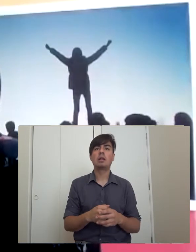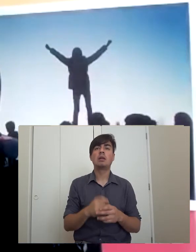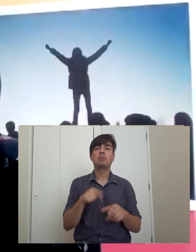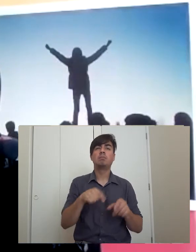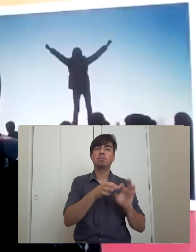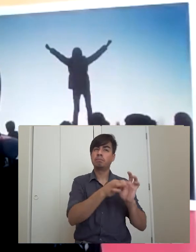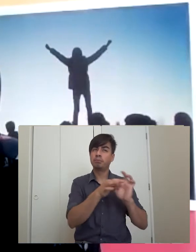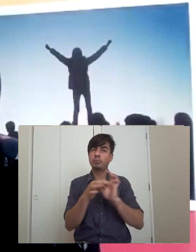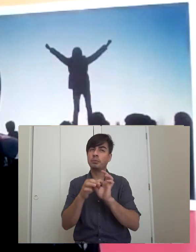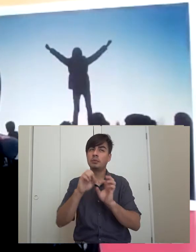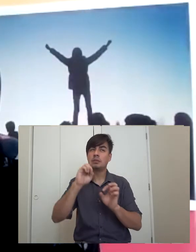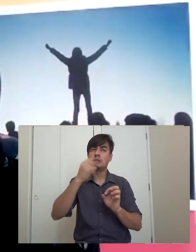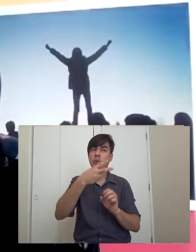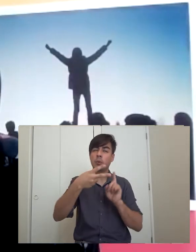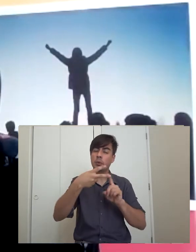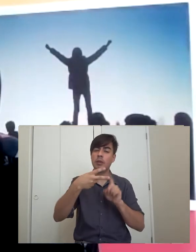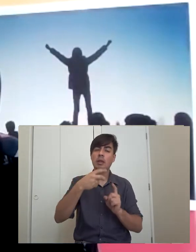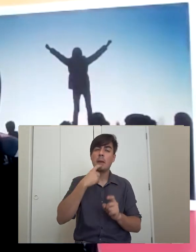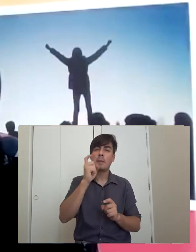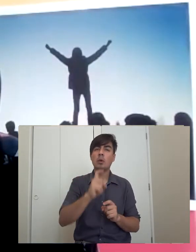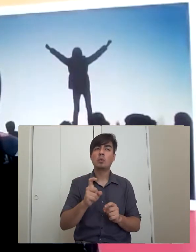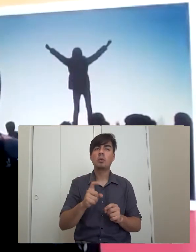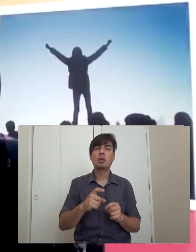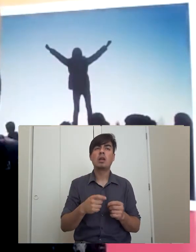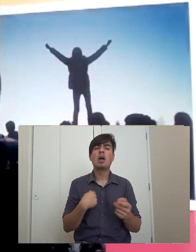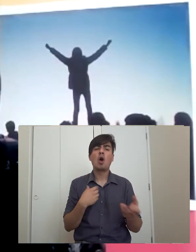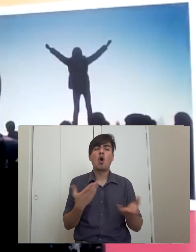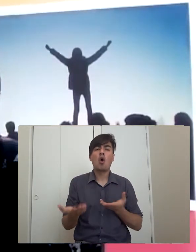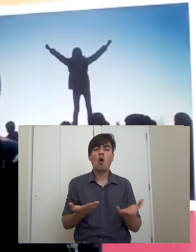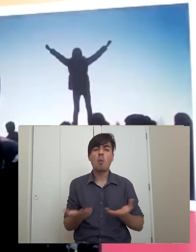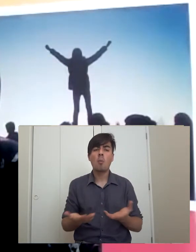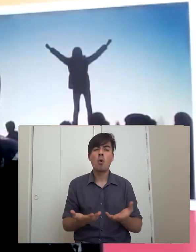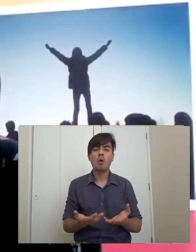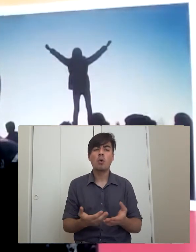segunda pregunta, me preguntaste